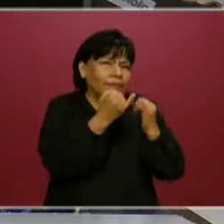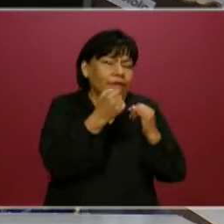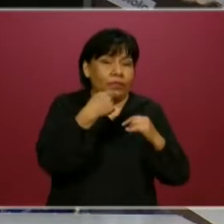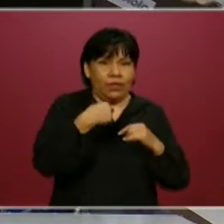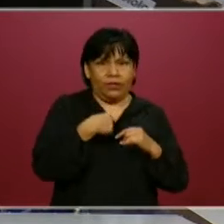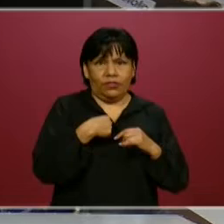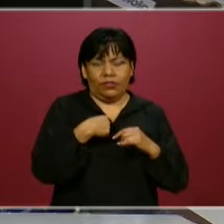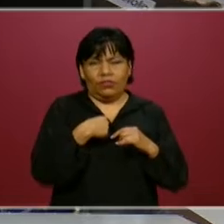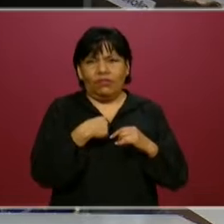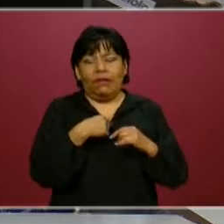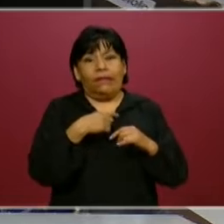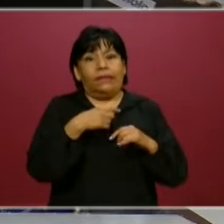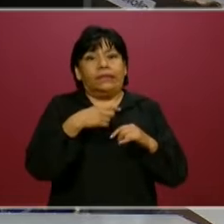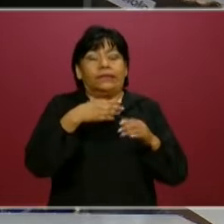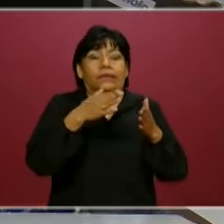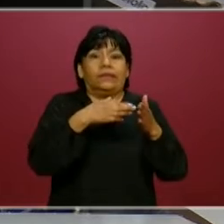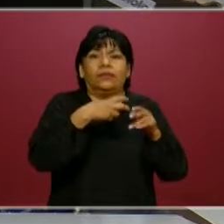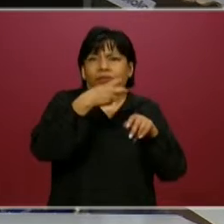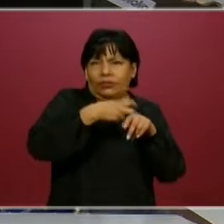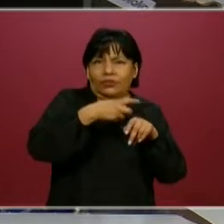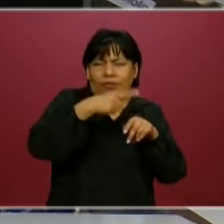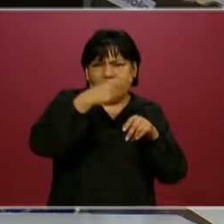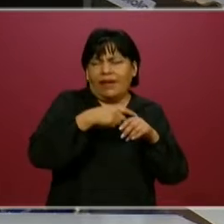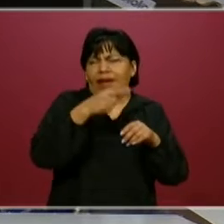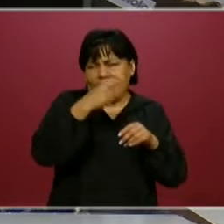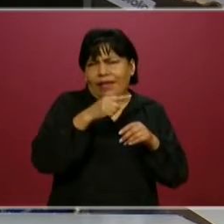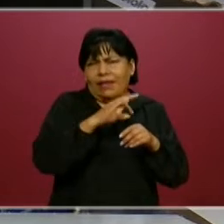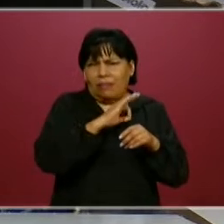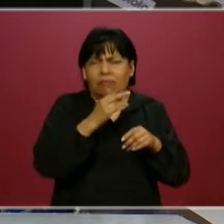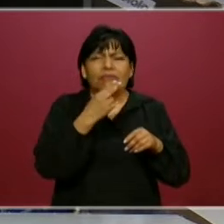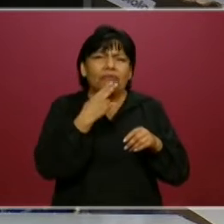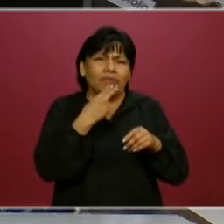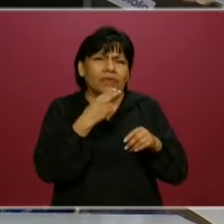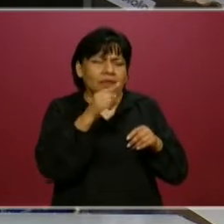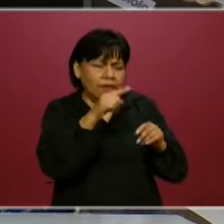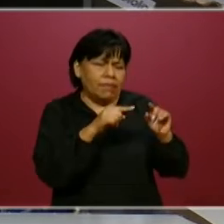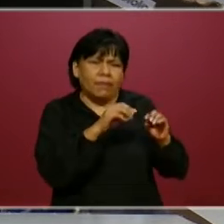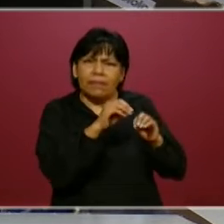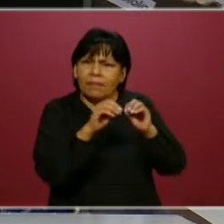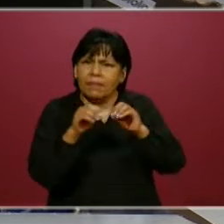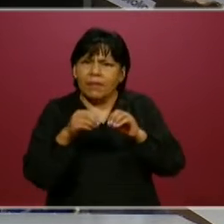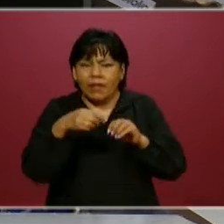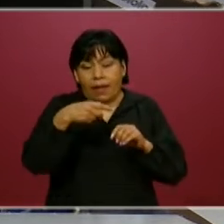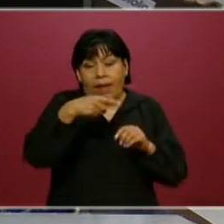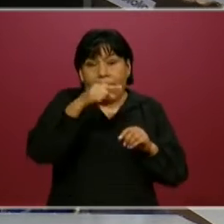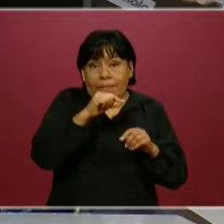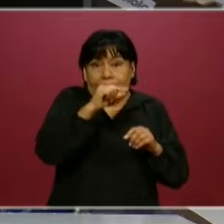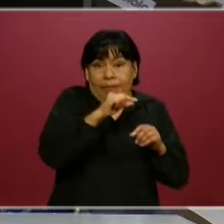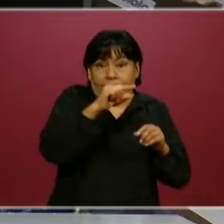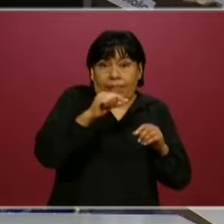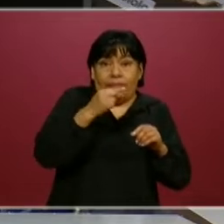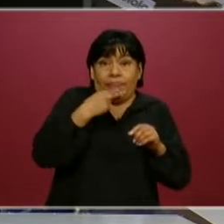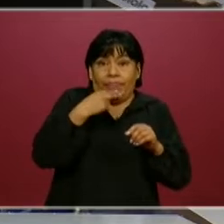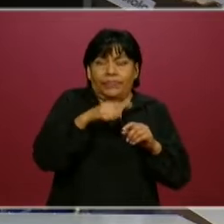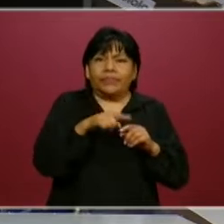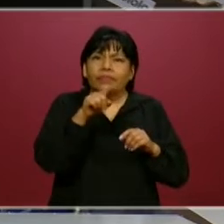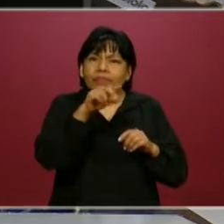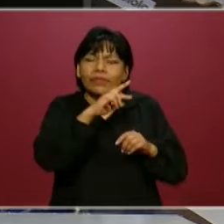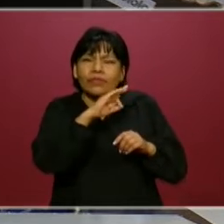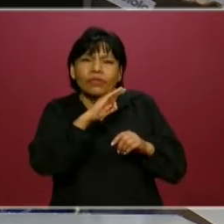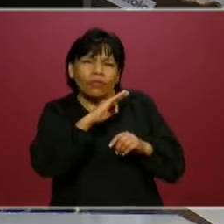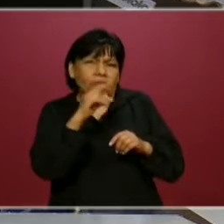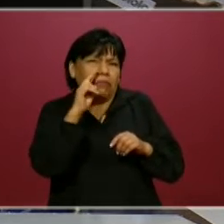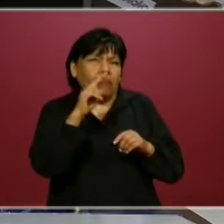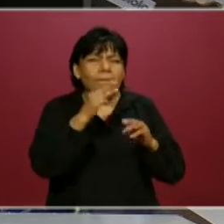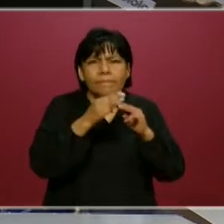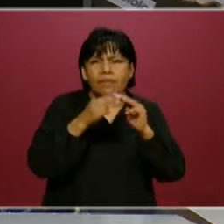caso los coloqué en cartón para que sean mucho más resistentes al momento de colocar las pinzas bien si puedes notar en los